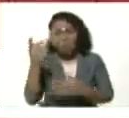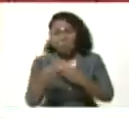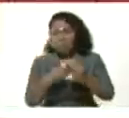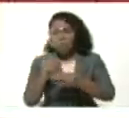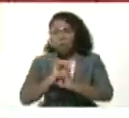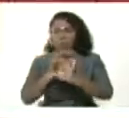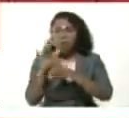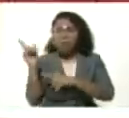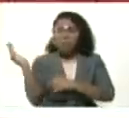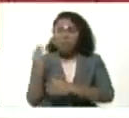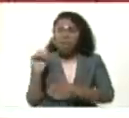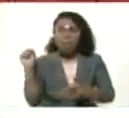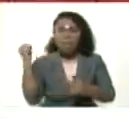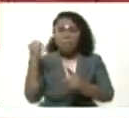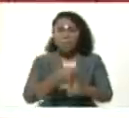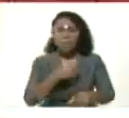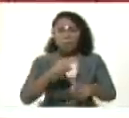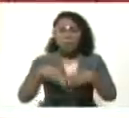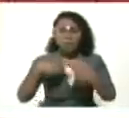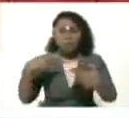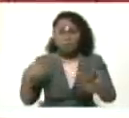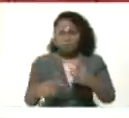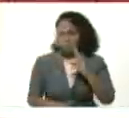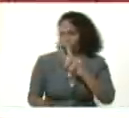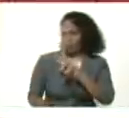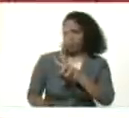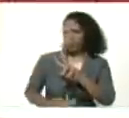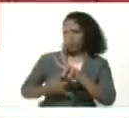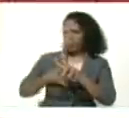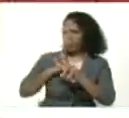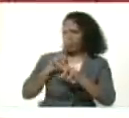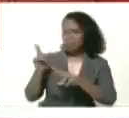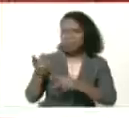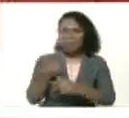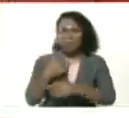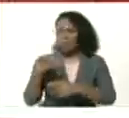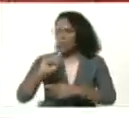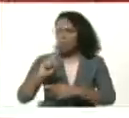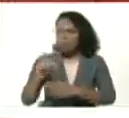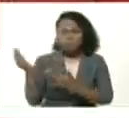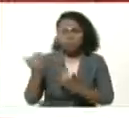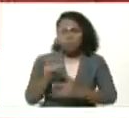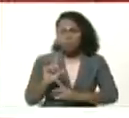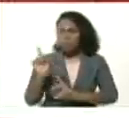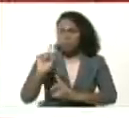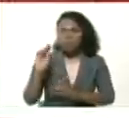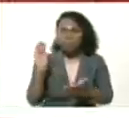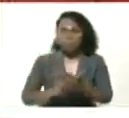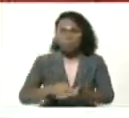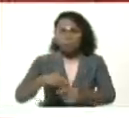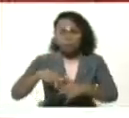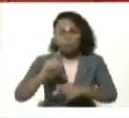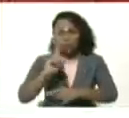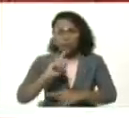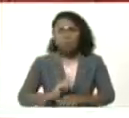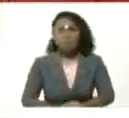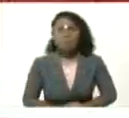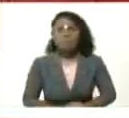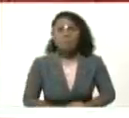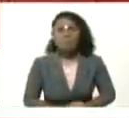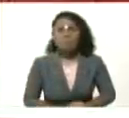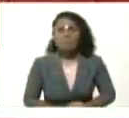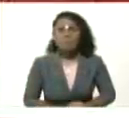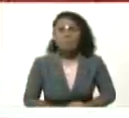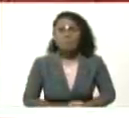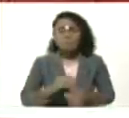declaró que él venía para acá a tumbar a la revolución. Inmediatamente le revocamos el placé, no vino, no llegó a instalarse. Aquel